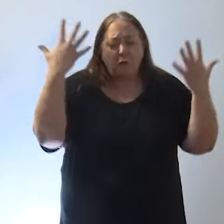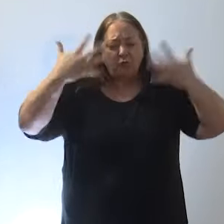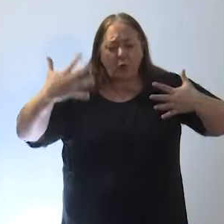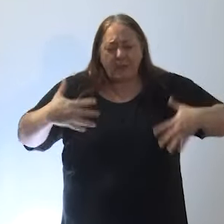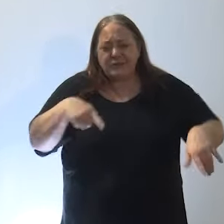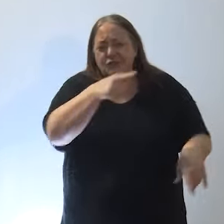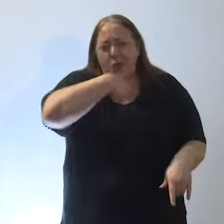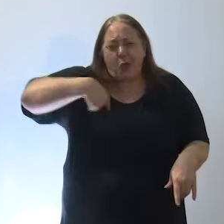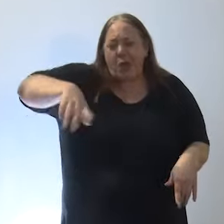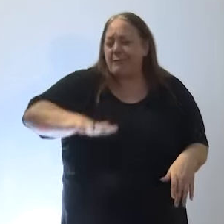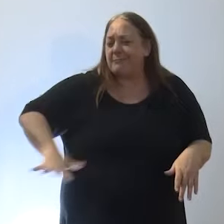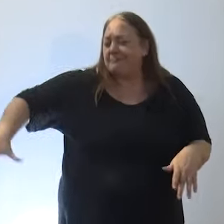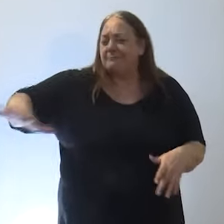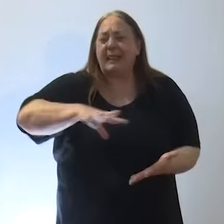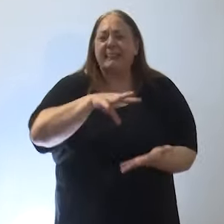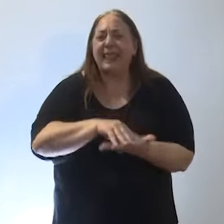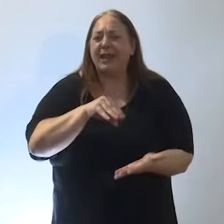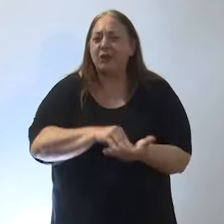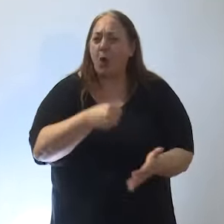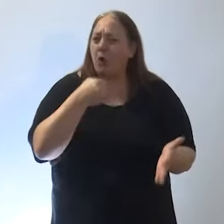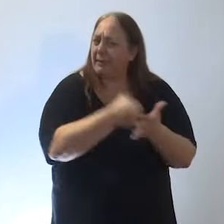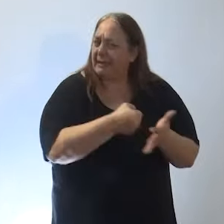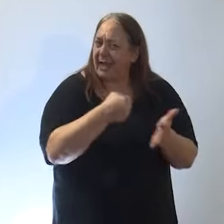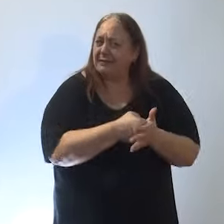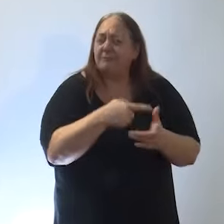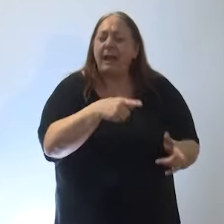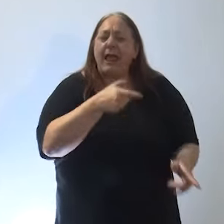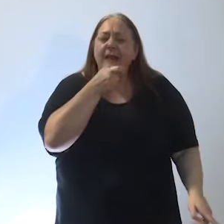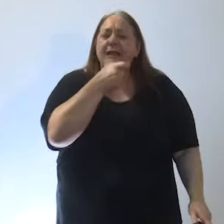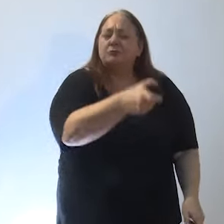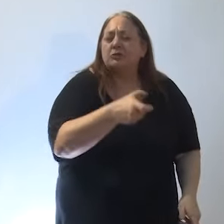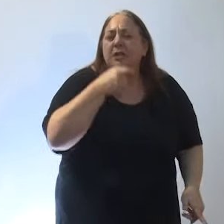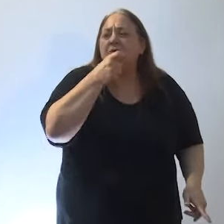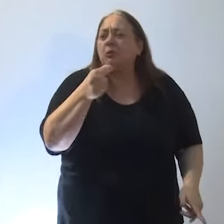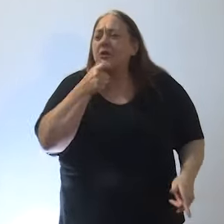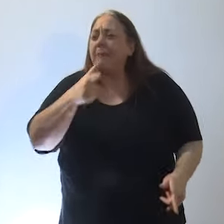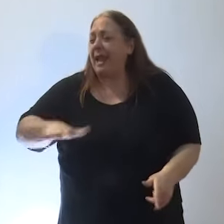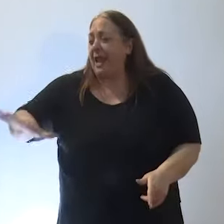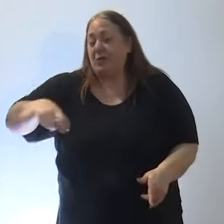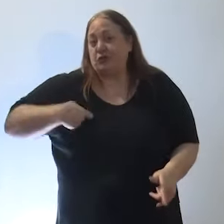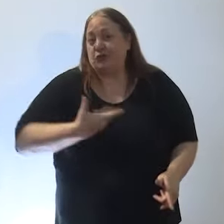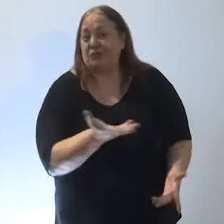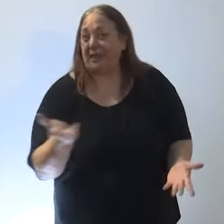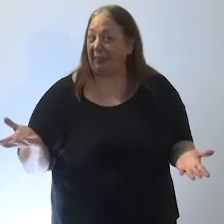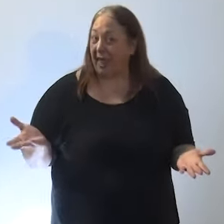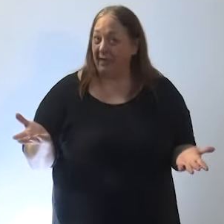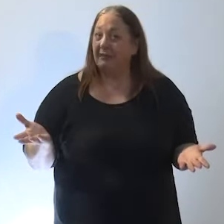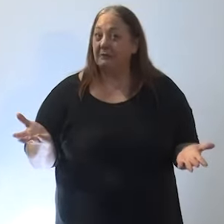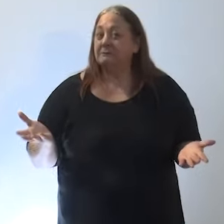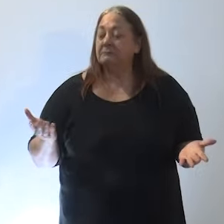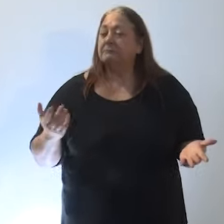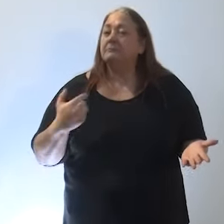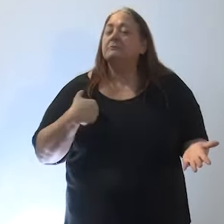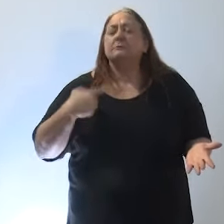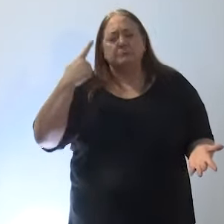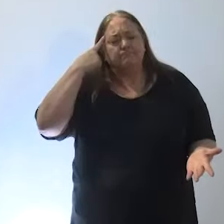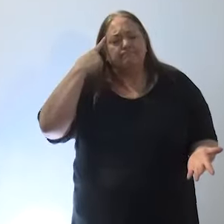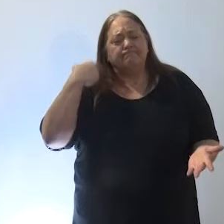territorio para tener mejores respuestas ante la sociedad yo creo que a pesar de que fuimos